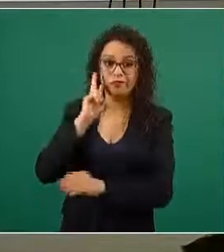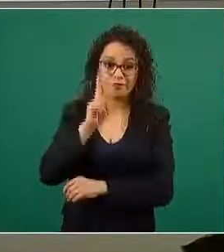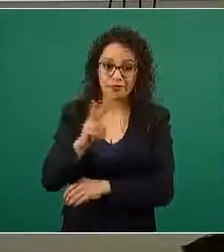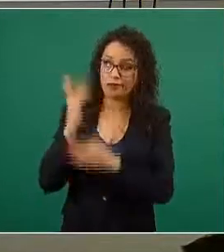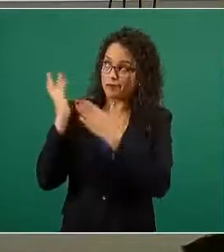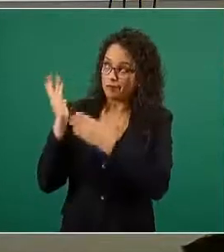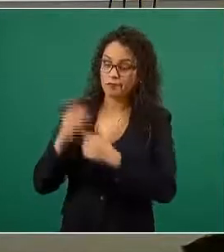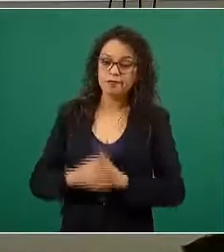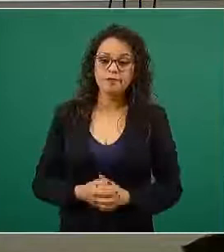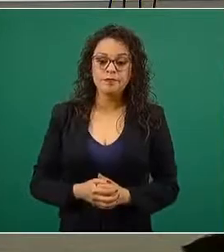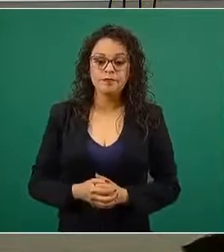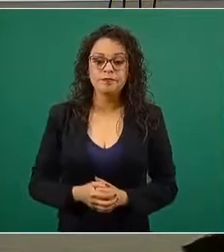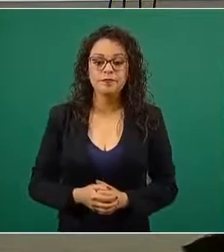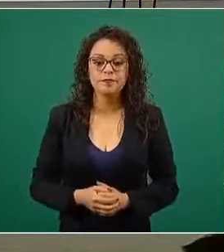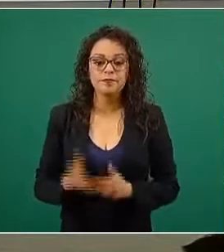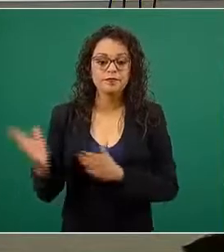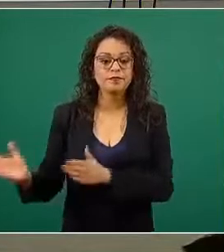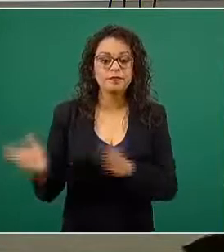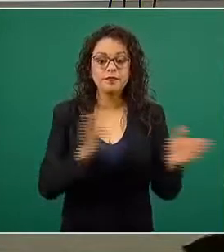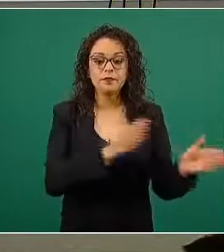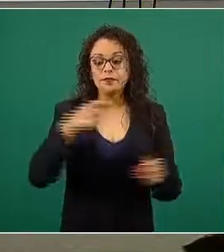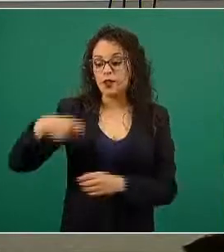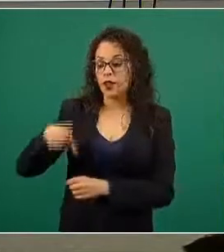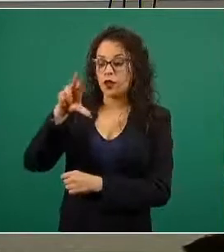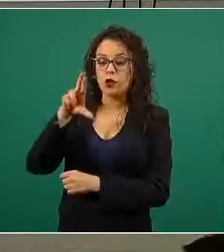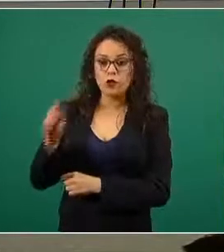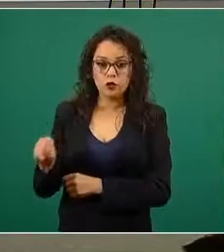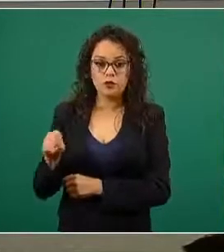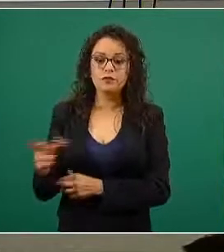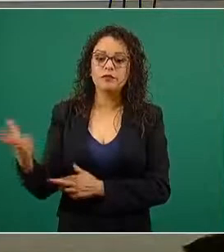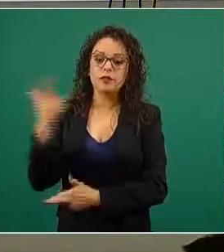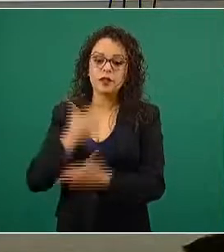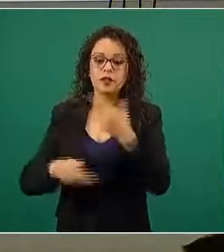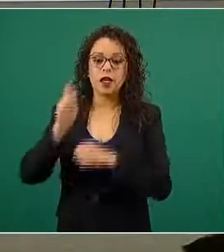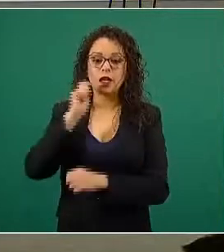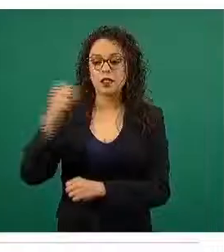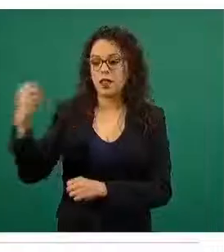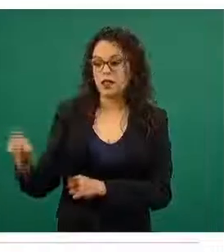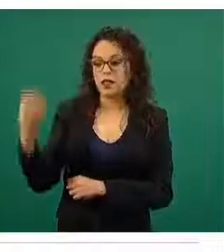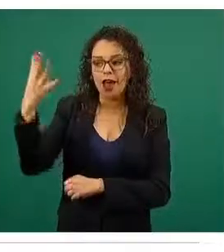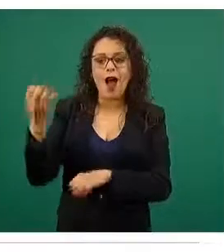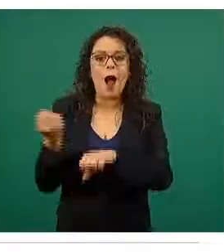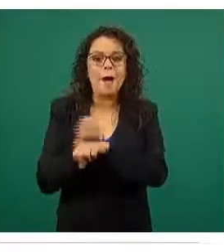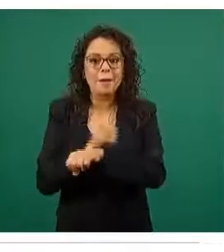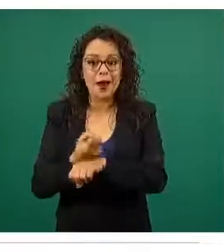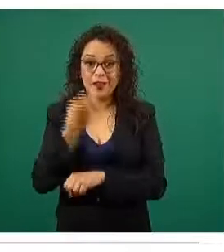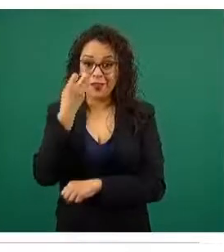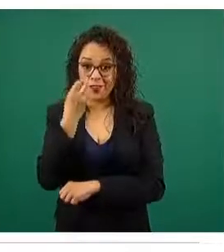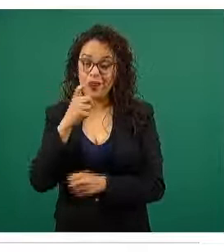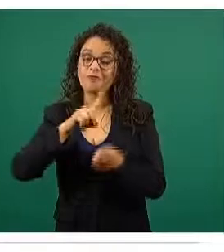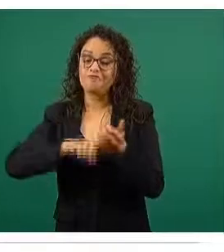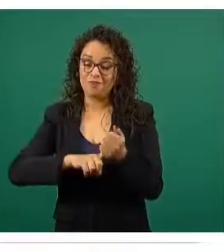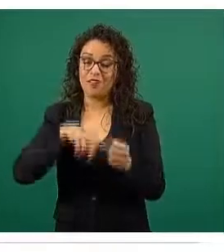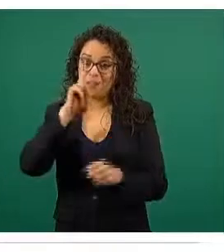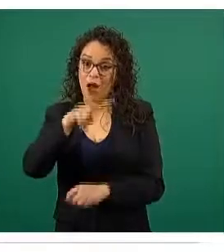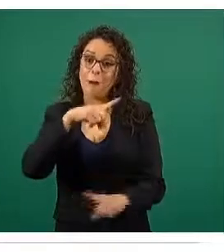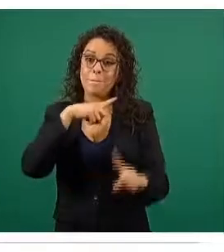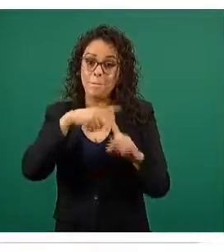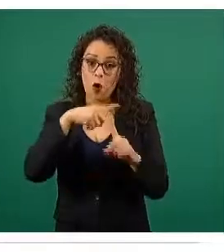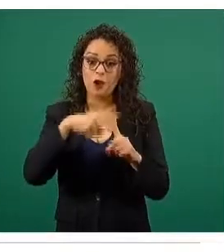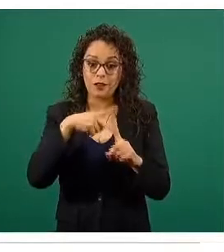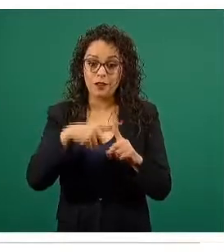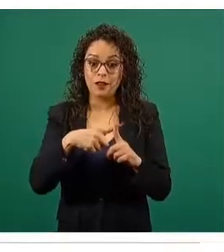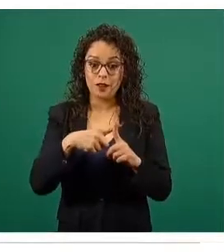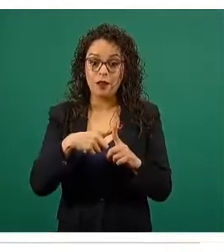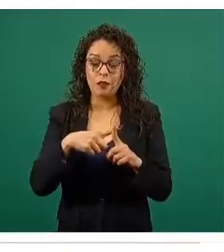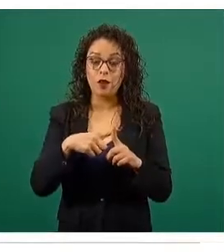La siguiente. Quintana Roo retorna a su semáforo amarillo, lo cual es positivo, a pesar de que tiene esa zona de ascenso desde